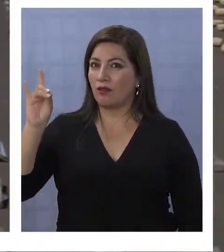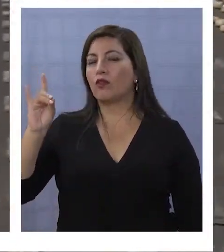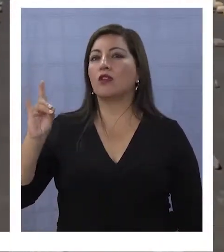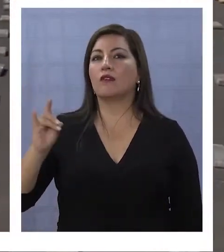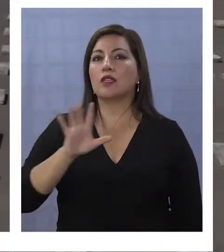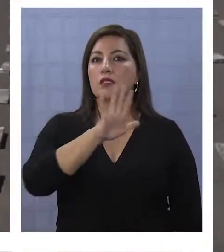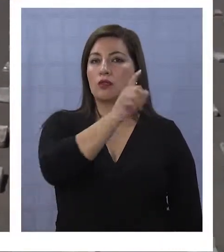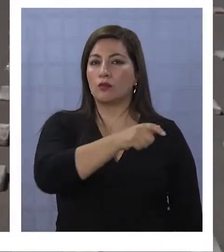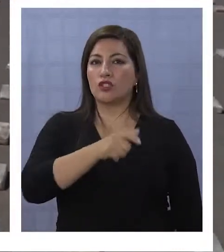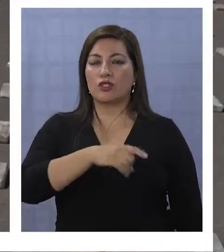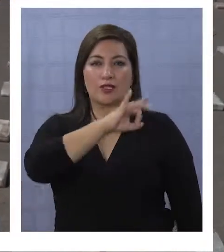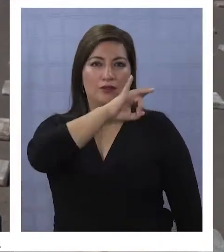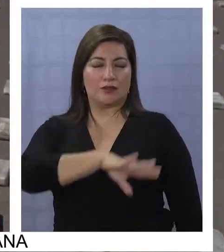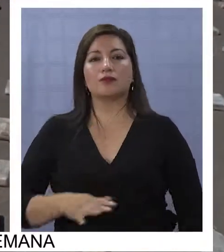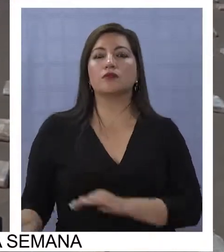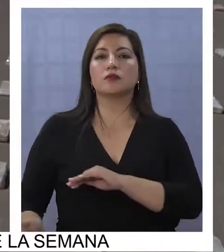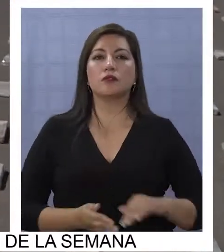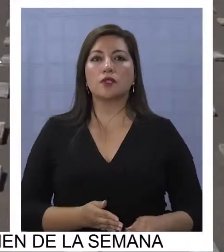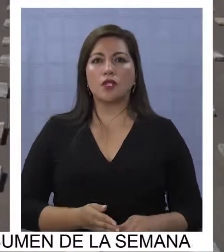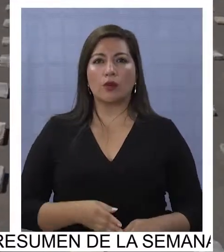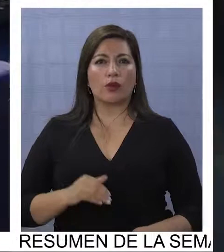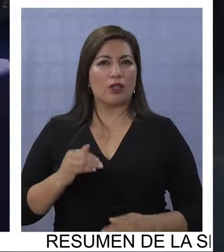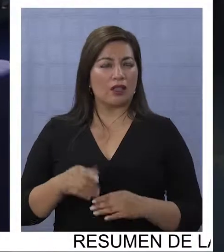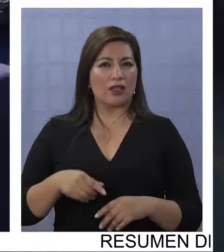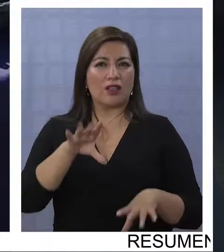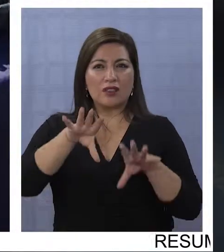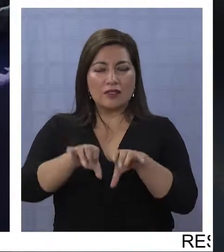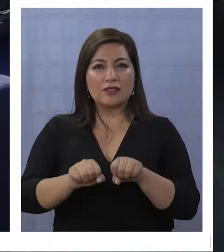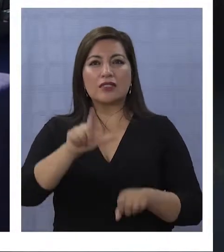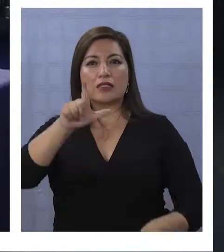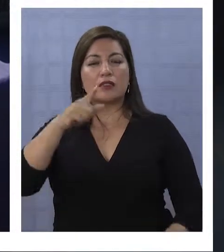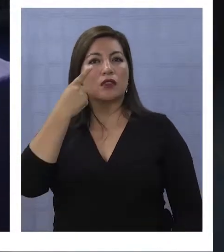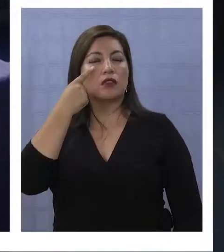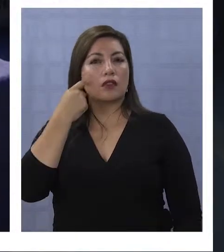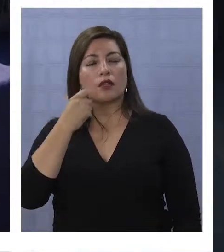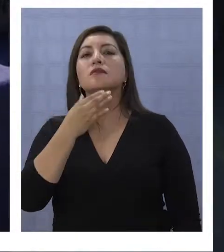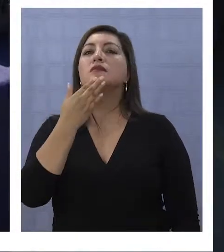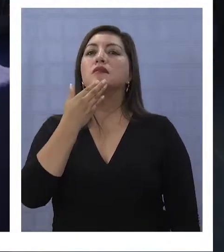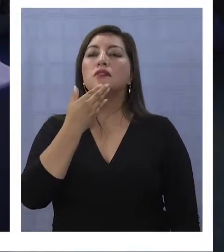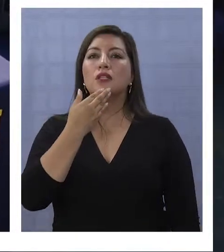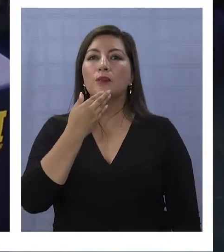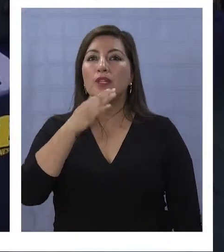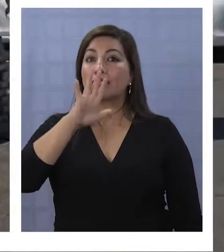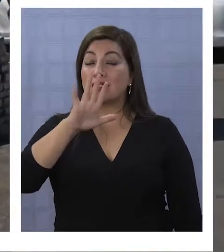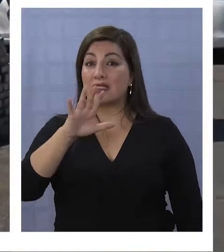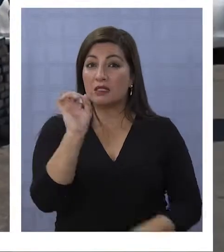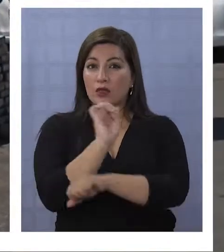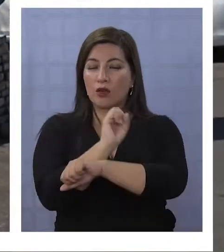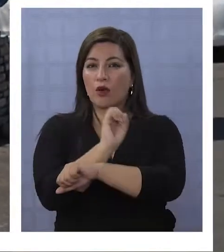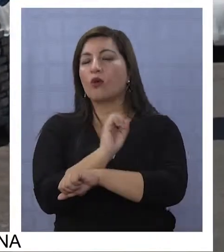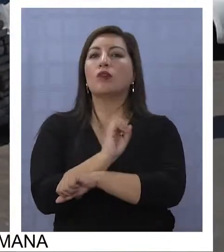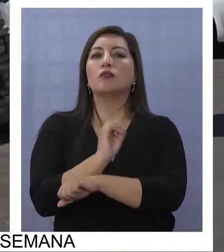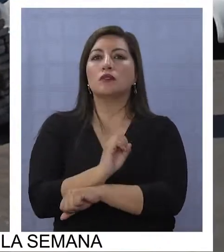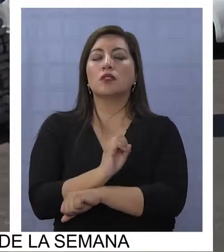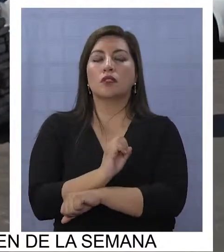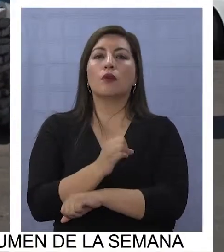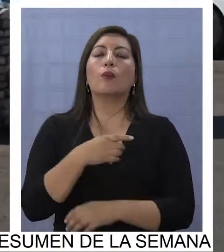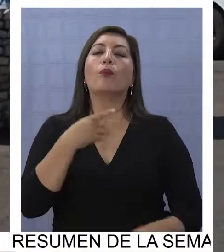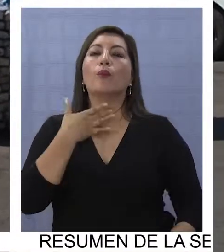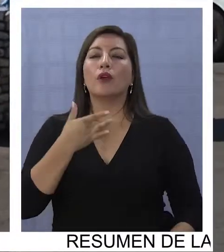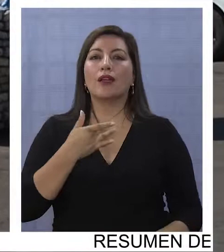son chilenos. Durante el procedimiento realizado en siete días también fueron incautados cinco vehículos con los que se